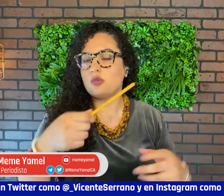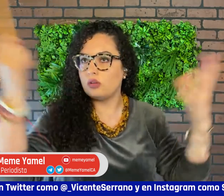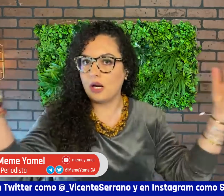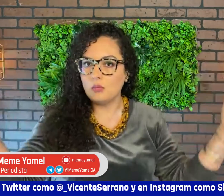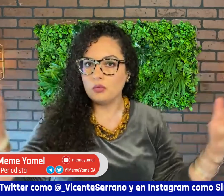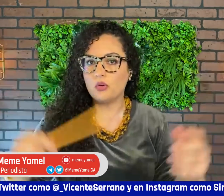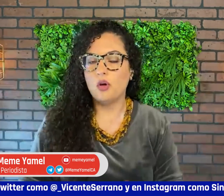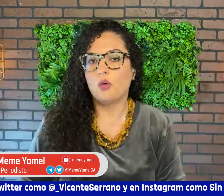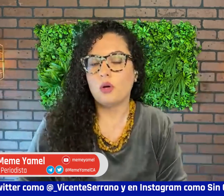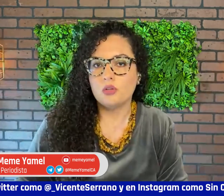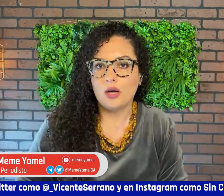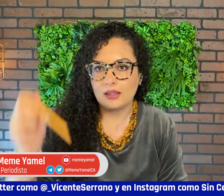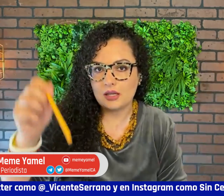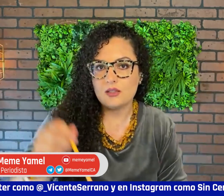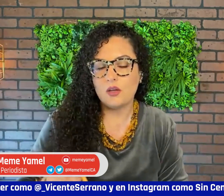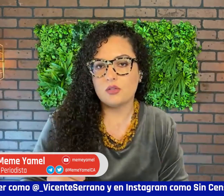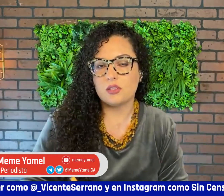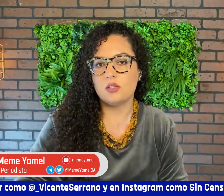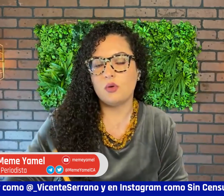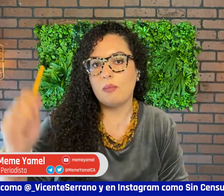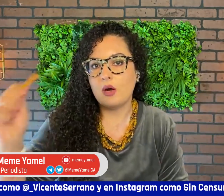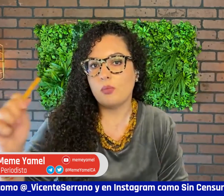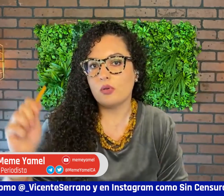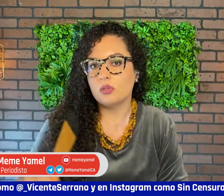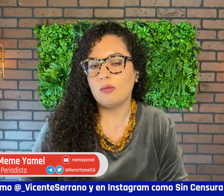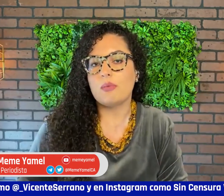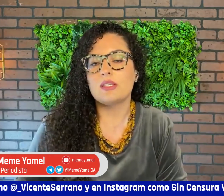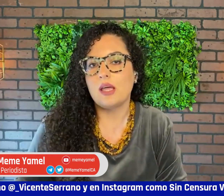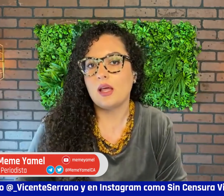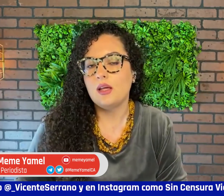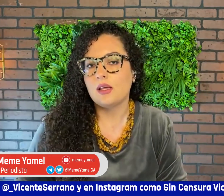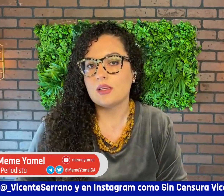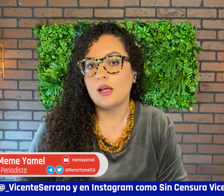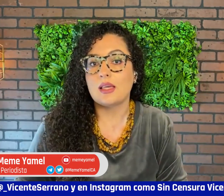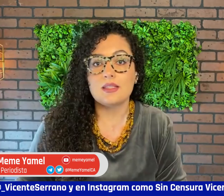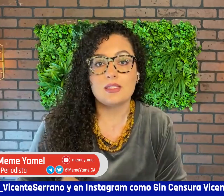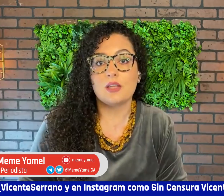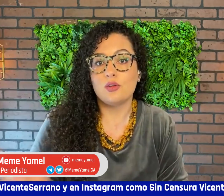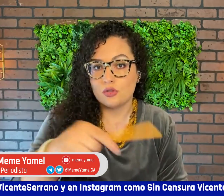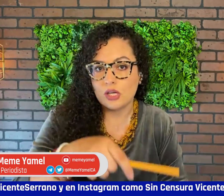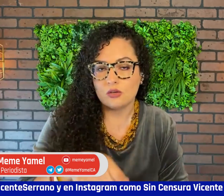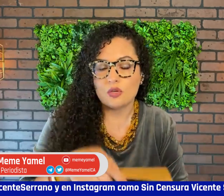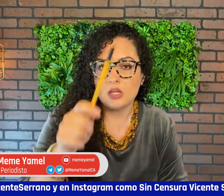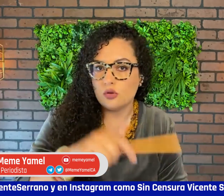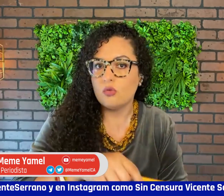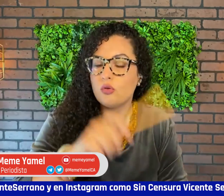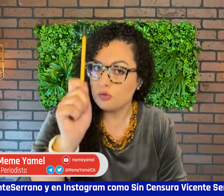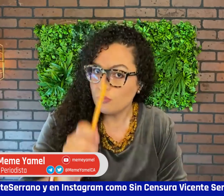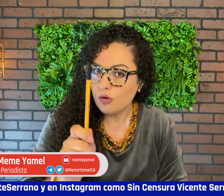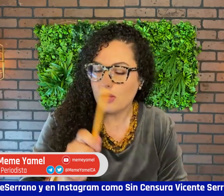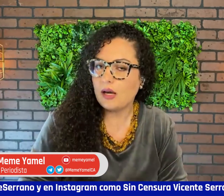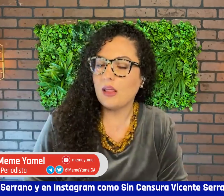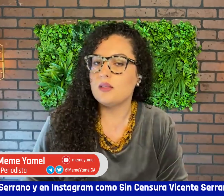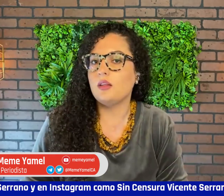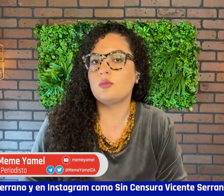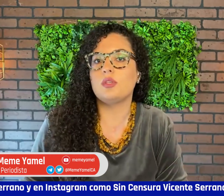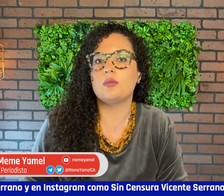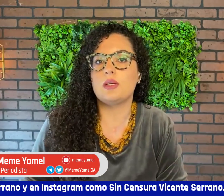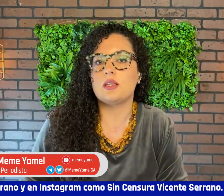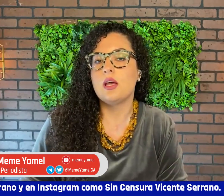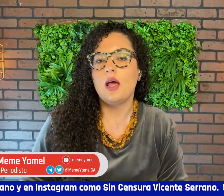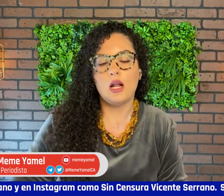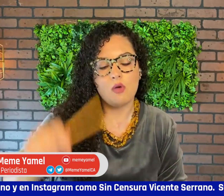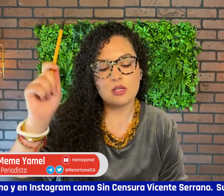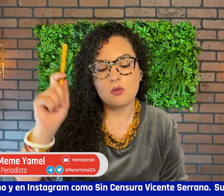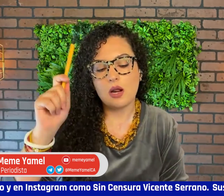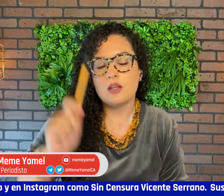son ellos contra el mundo, cuando atrás de ellos existe una mano productiva pesada, que es la que está haciendo los ricos. Y son unos muy malagradecidos muchas